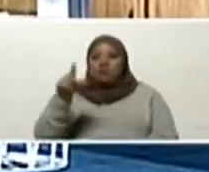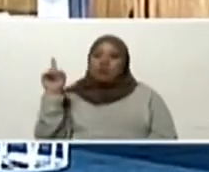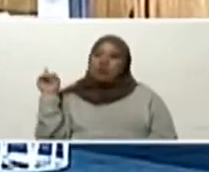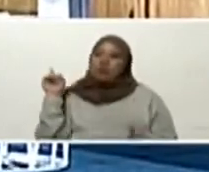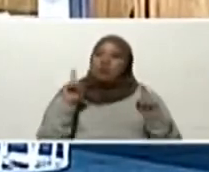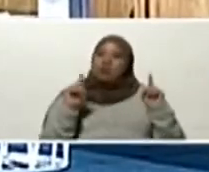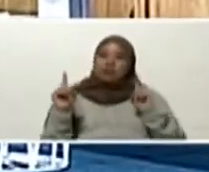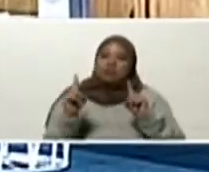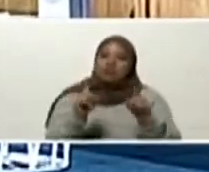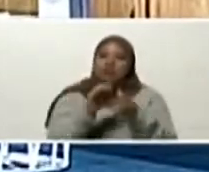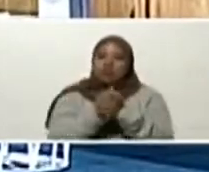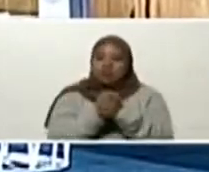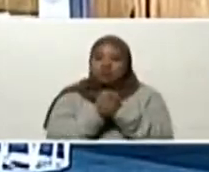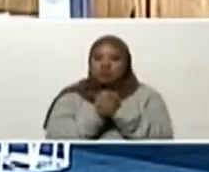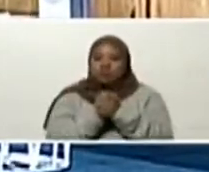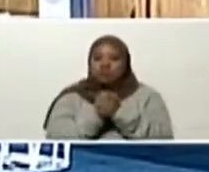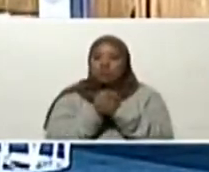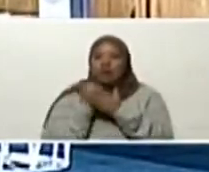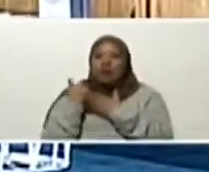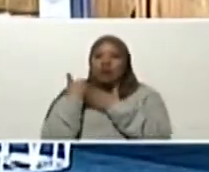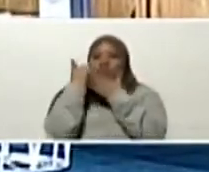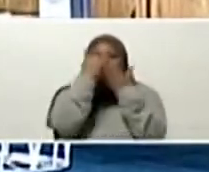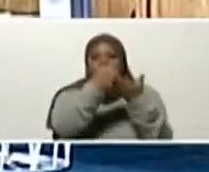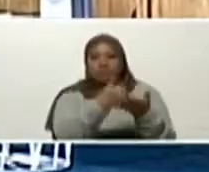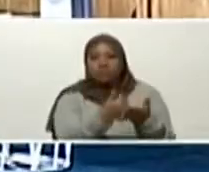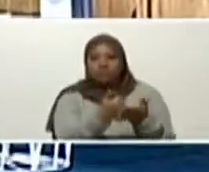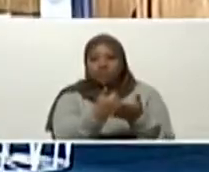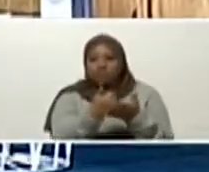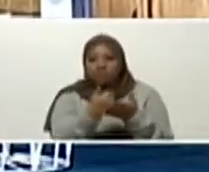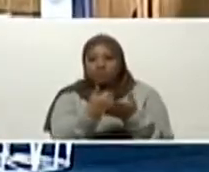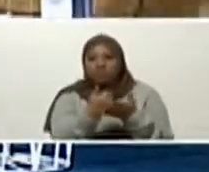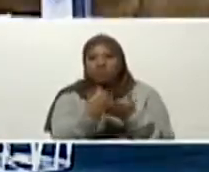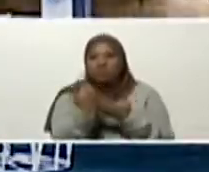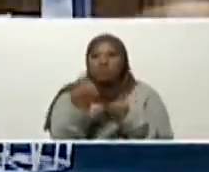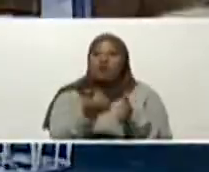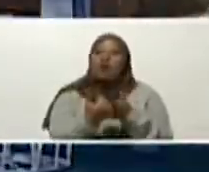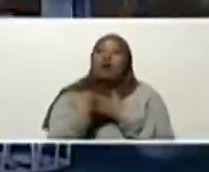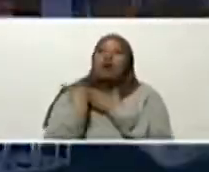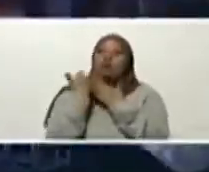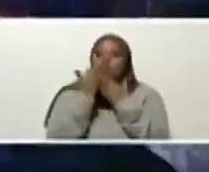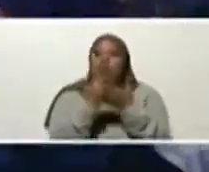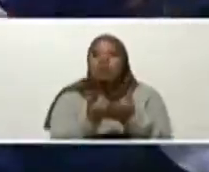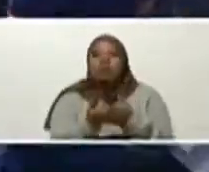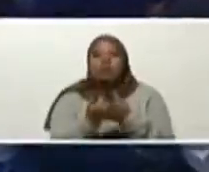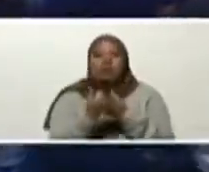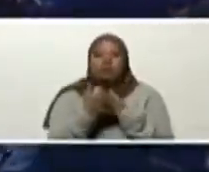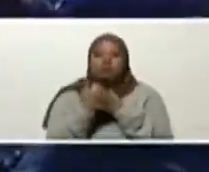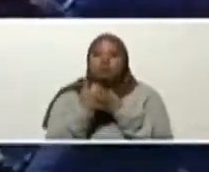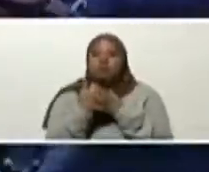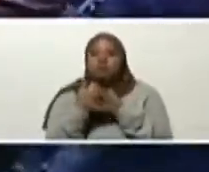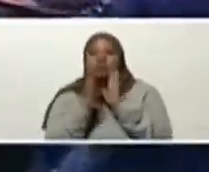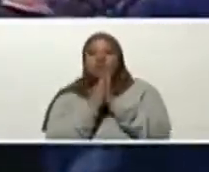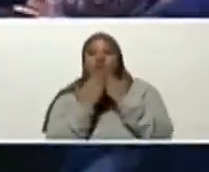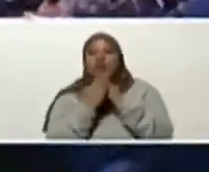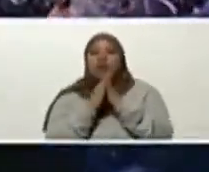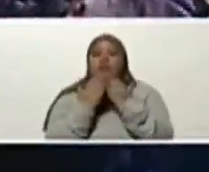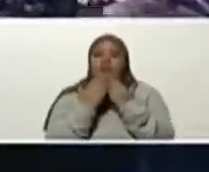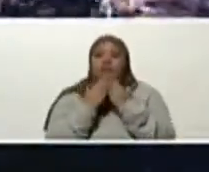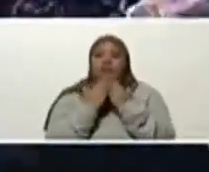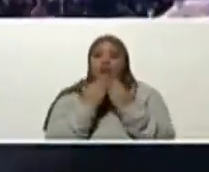acá. Vamos a hacer con la ayuda de mis ayudantes aquí estos libros. Vamos